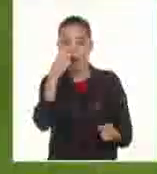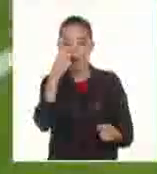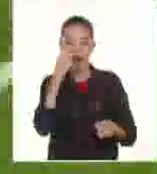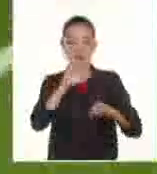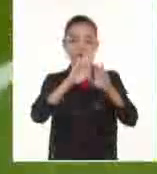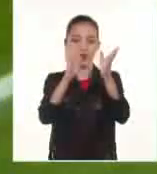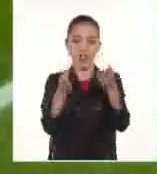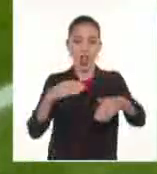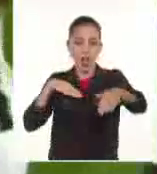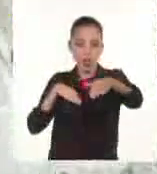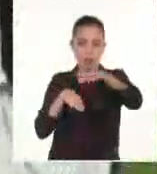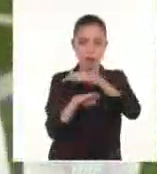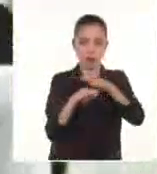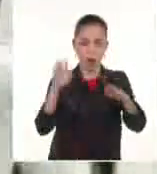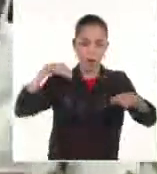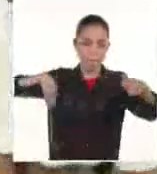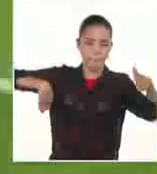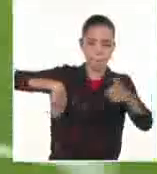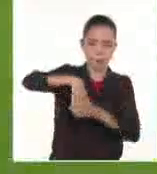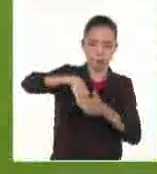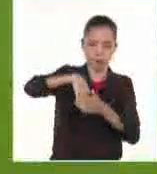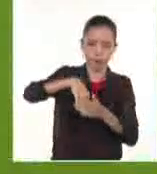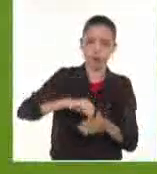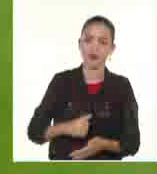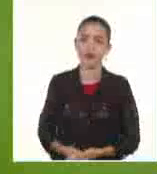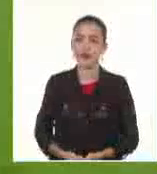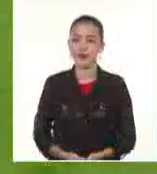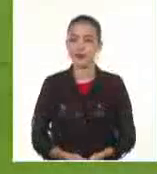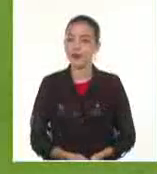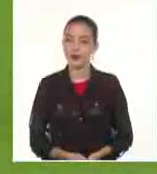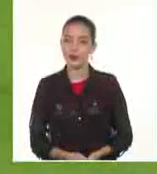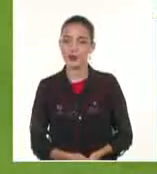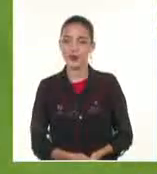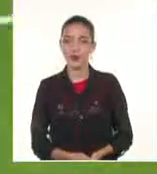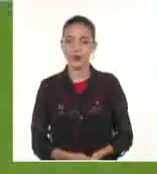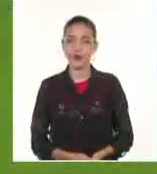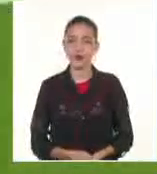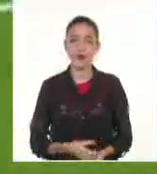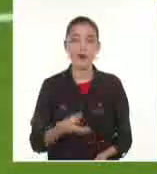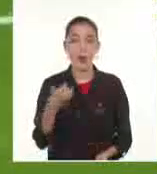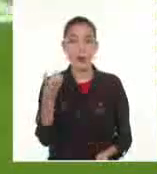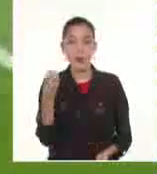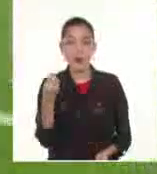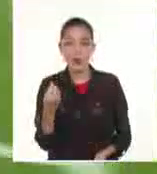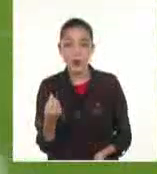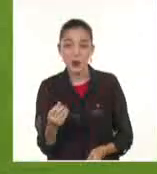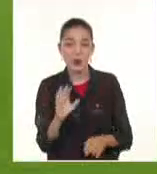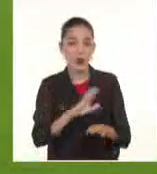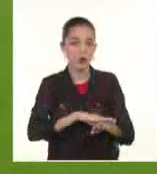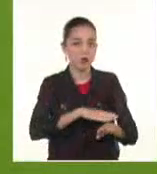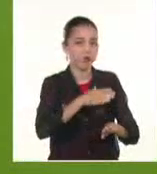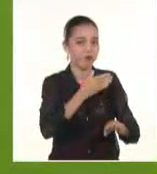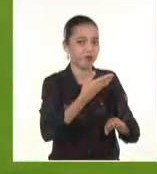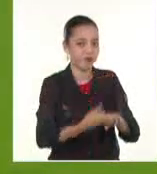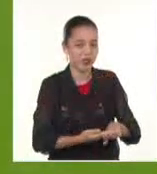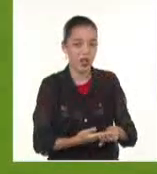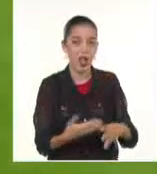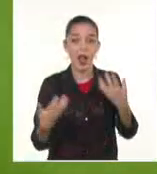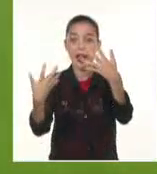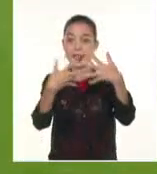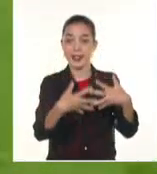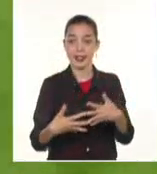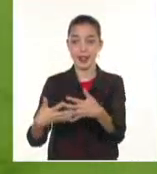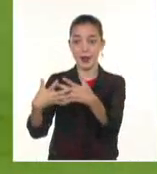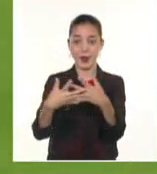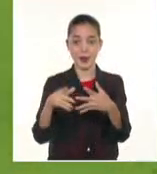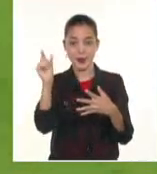una asistencia del argentino Nico González. Apenas 6 minutos más tarde, el estadounidense Weston McKennie remató de derecha para